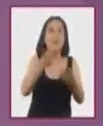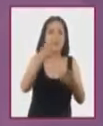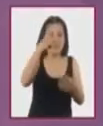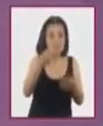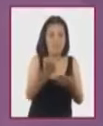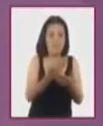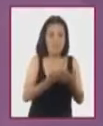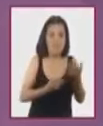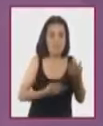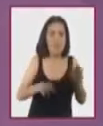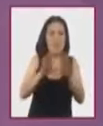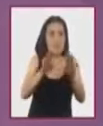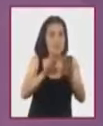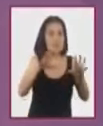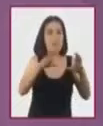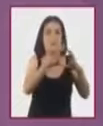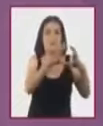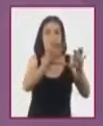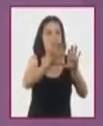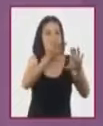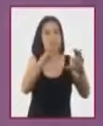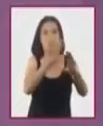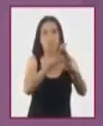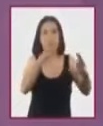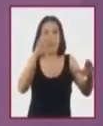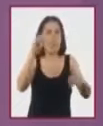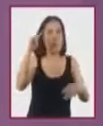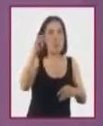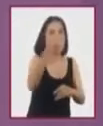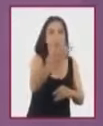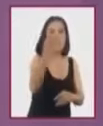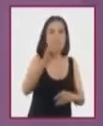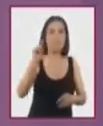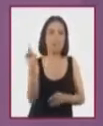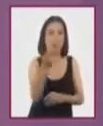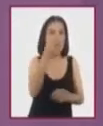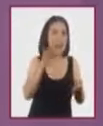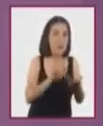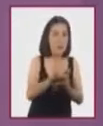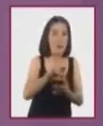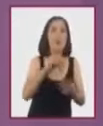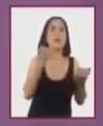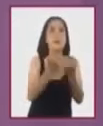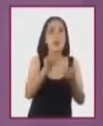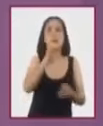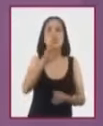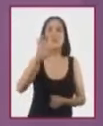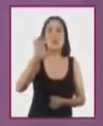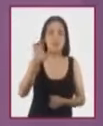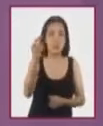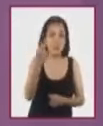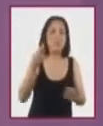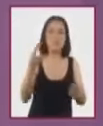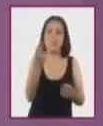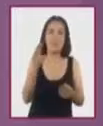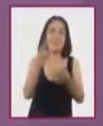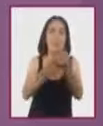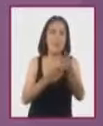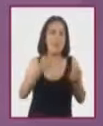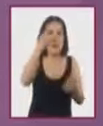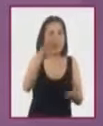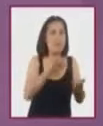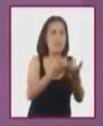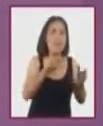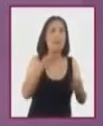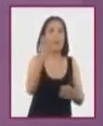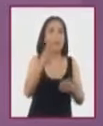autónomo no tripulado, apoyada por el Instituto Politécnico Nacional y la Universidad Nacional Autónoma de México. Para